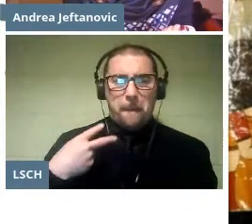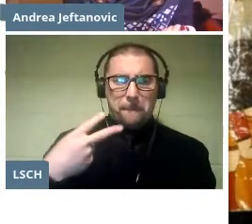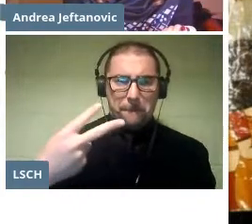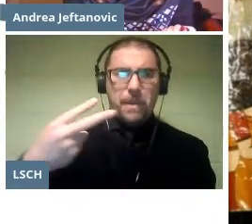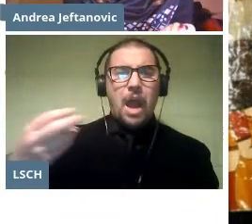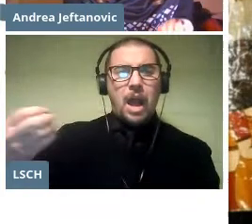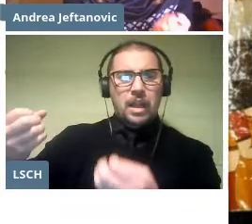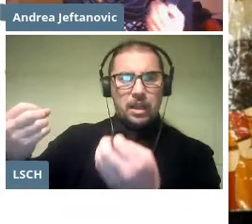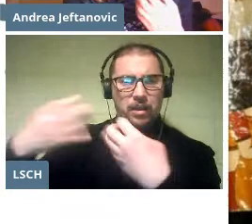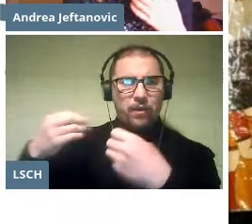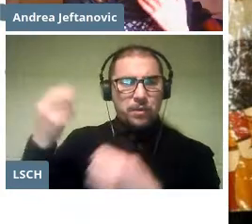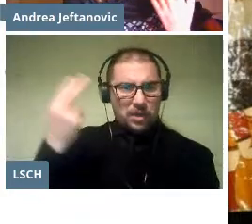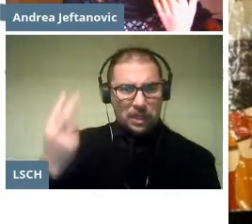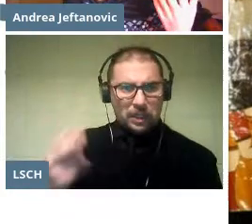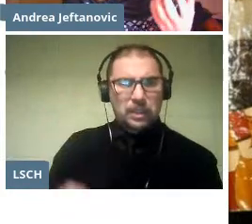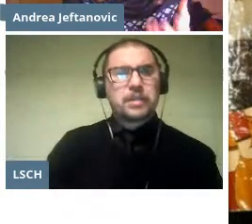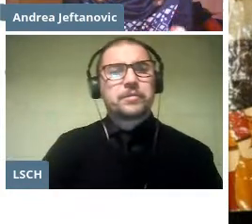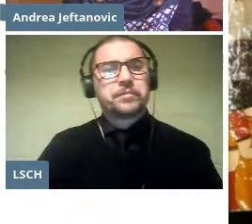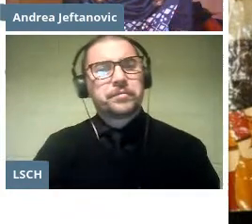formación artística,